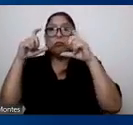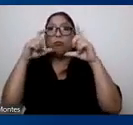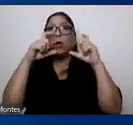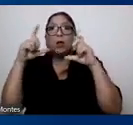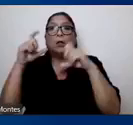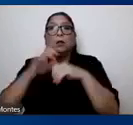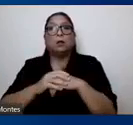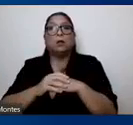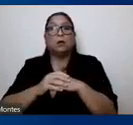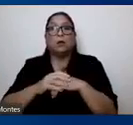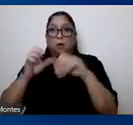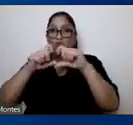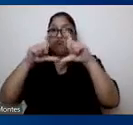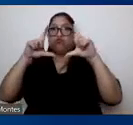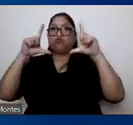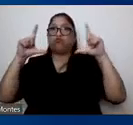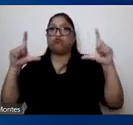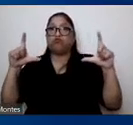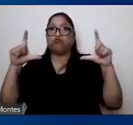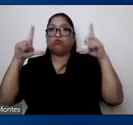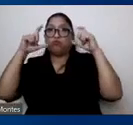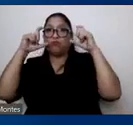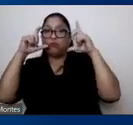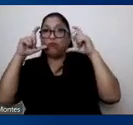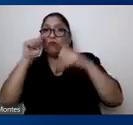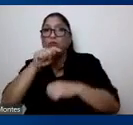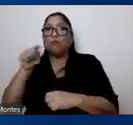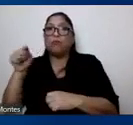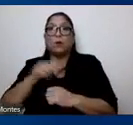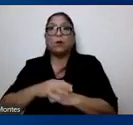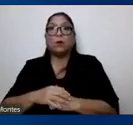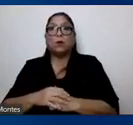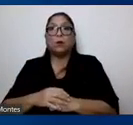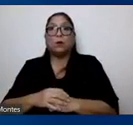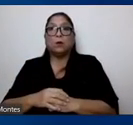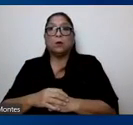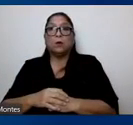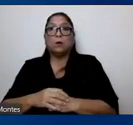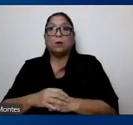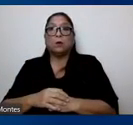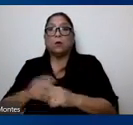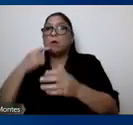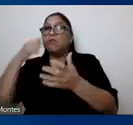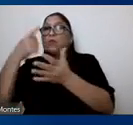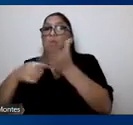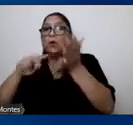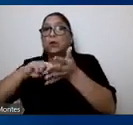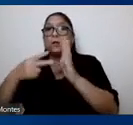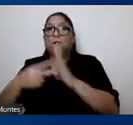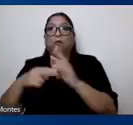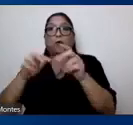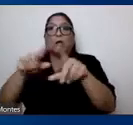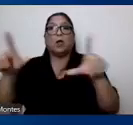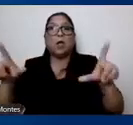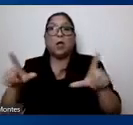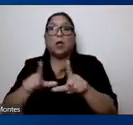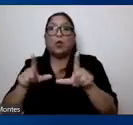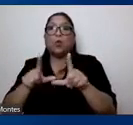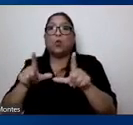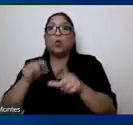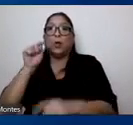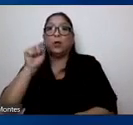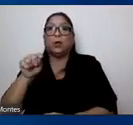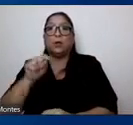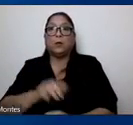estas gigantografías suspendidas en lo que es el espacio físico de Yuyanapa,